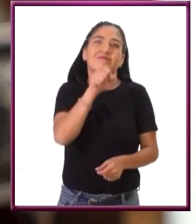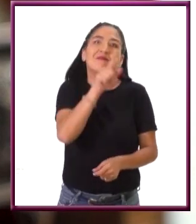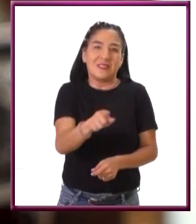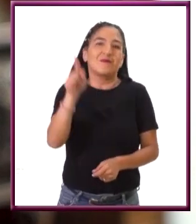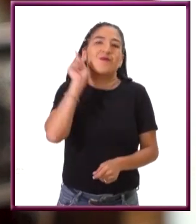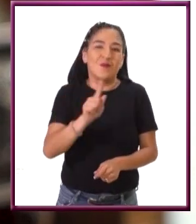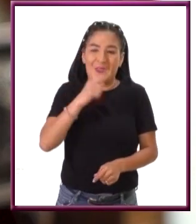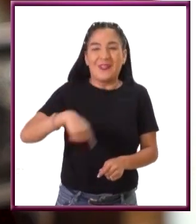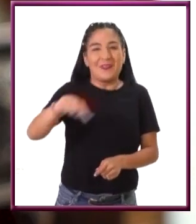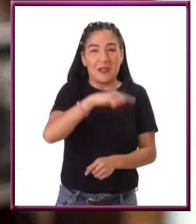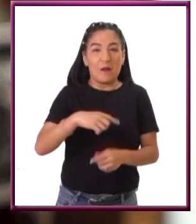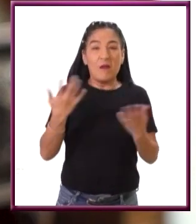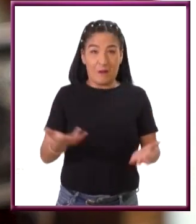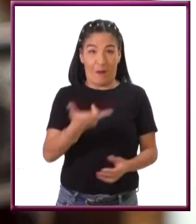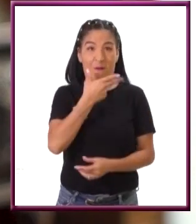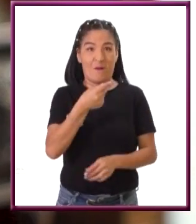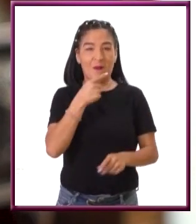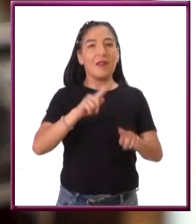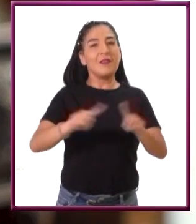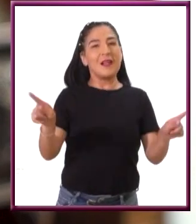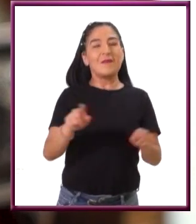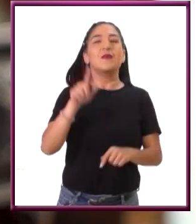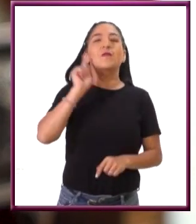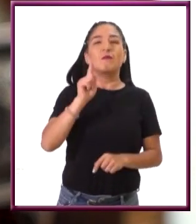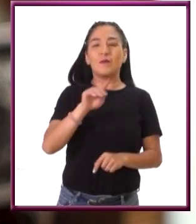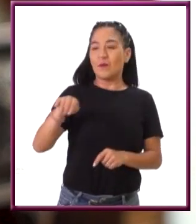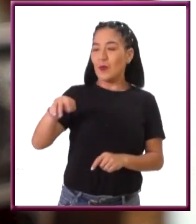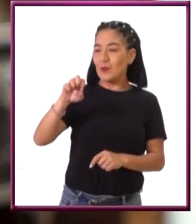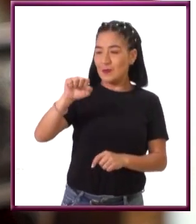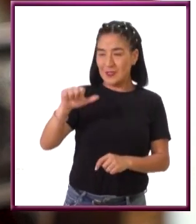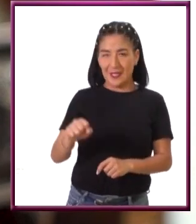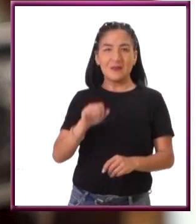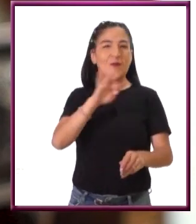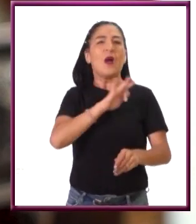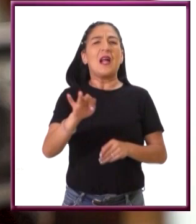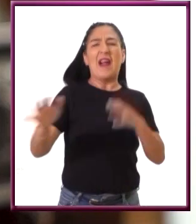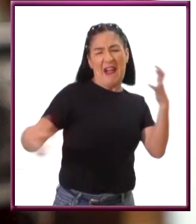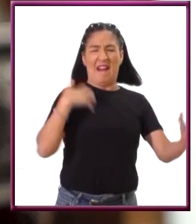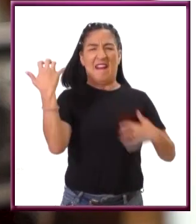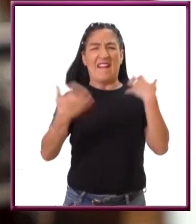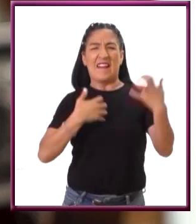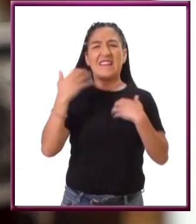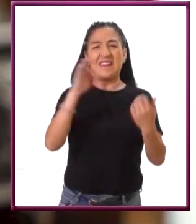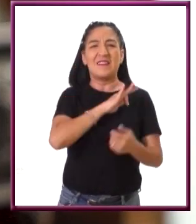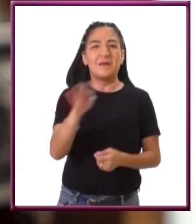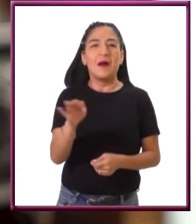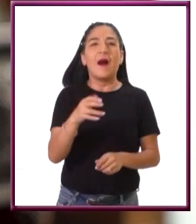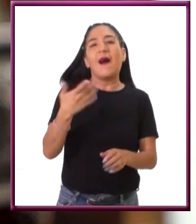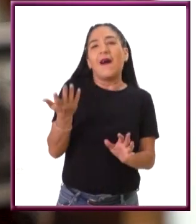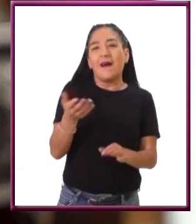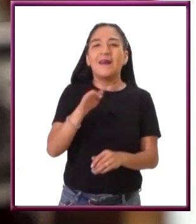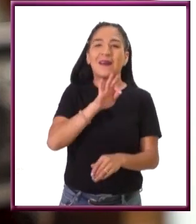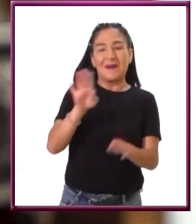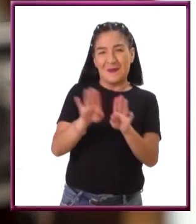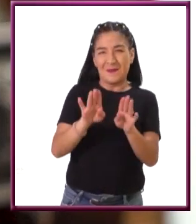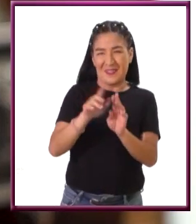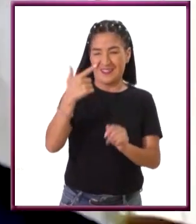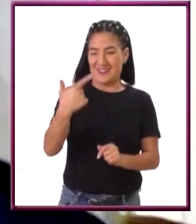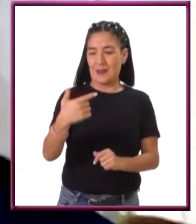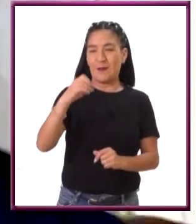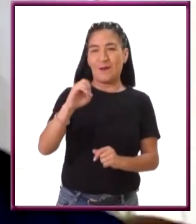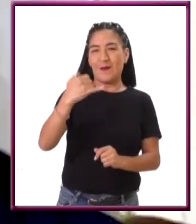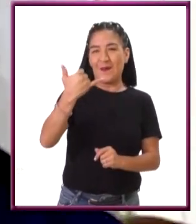las mujeres, ¿no? Mientras que los hombres sí tienen a sus musas y pueden tener como estos arrebatos creadores. Podríamos pensar por ejemplo, en un